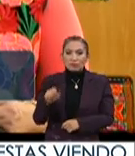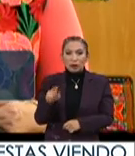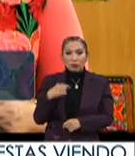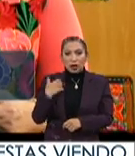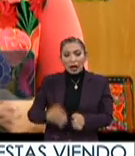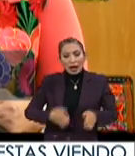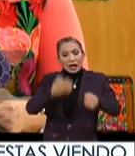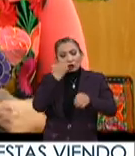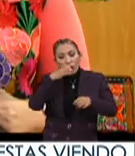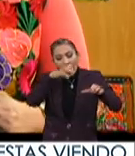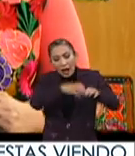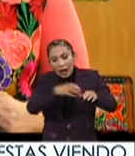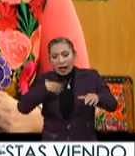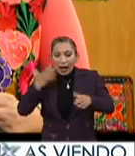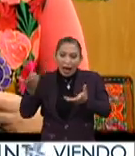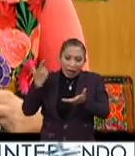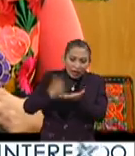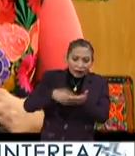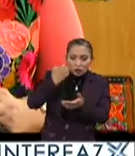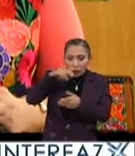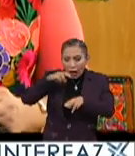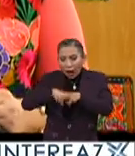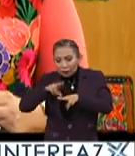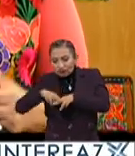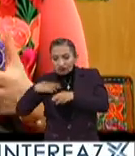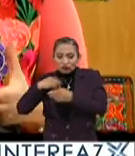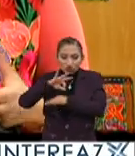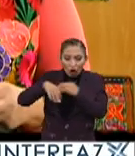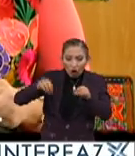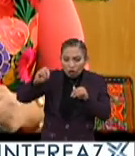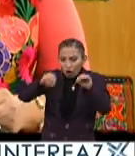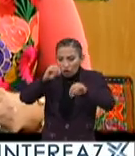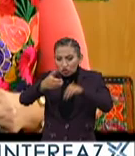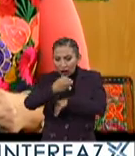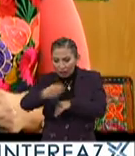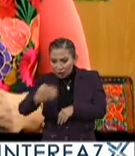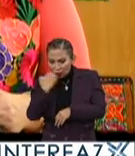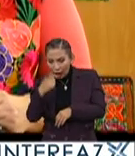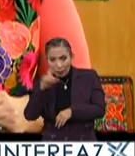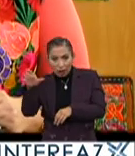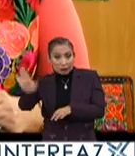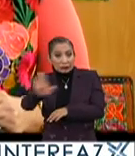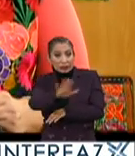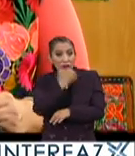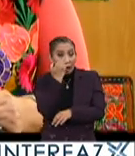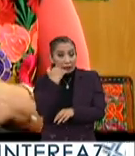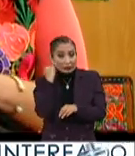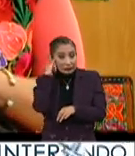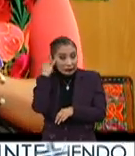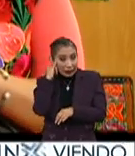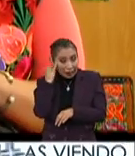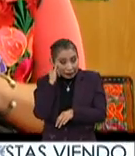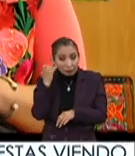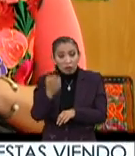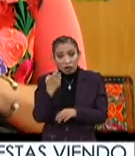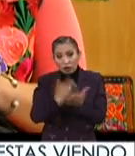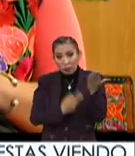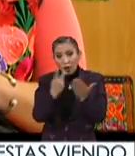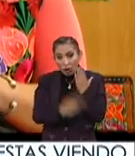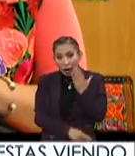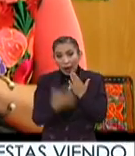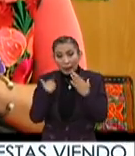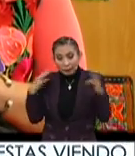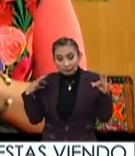infraestructura, equipamiento, organización de la escuela, en el caso de las escuelas indígenas. Entonces, los programas